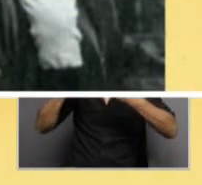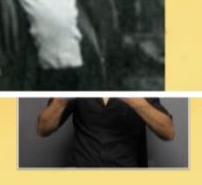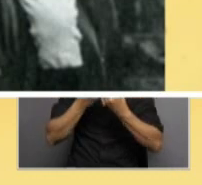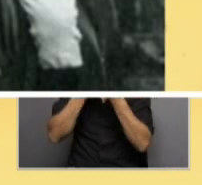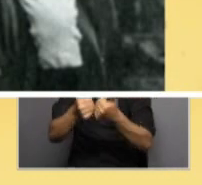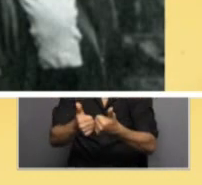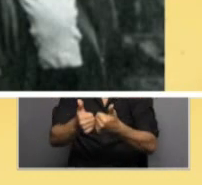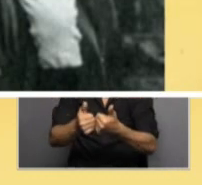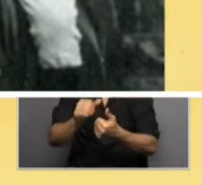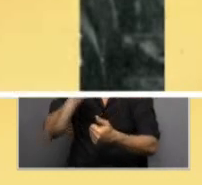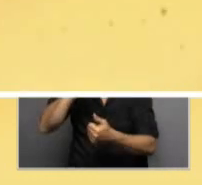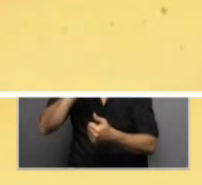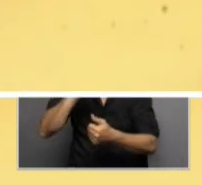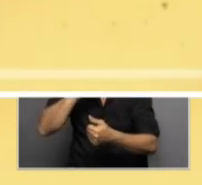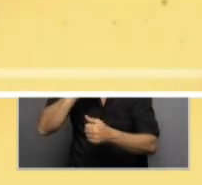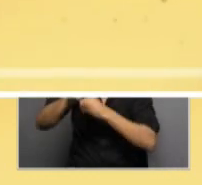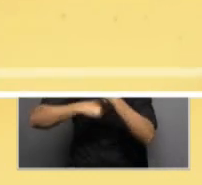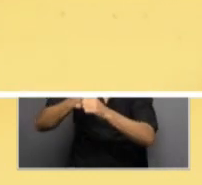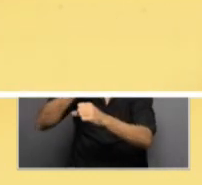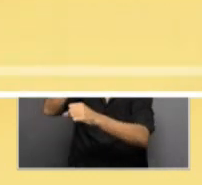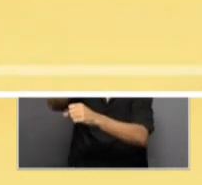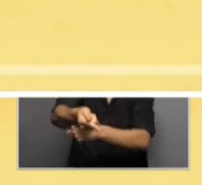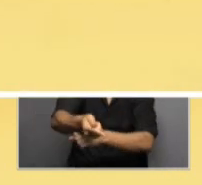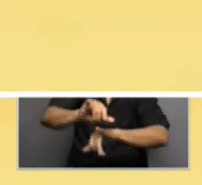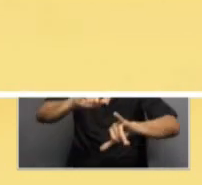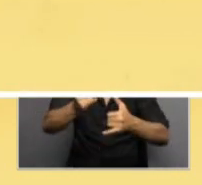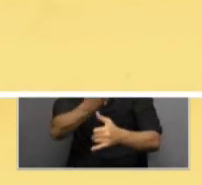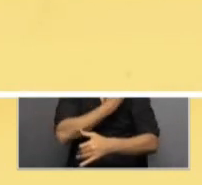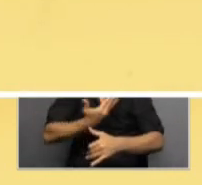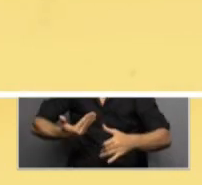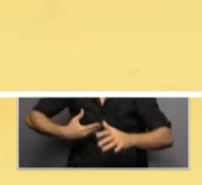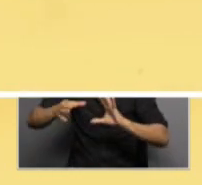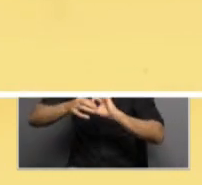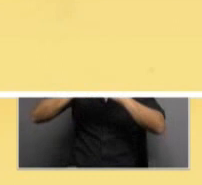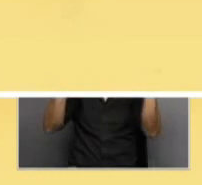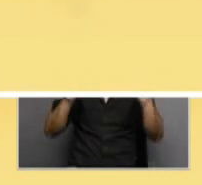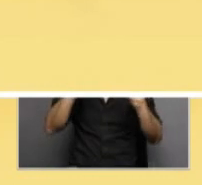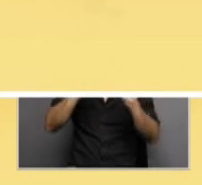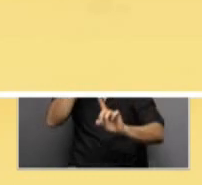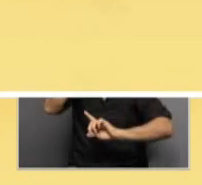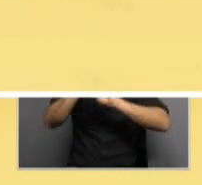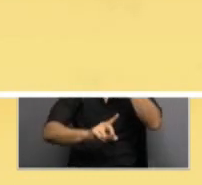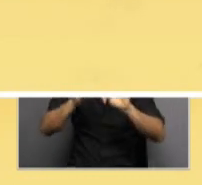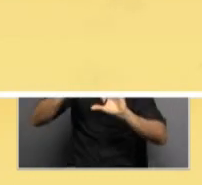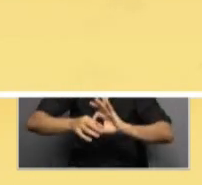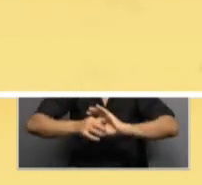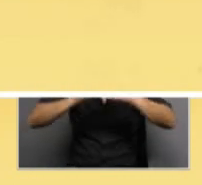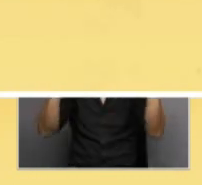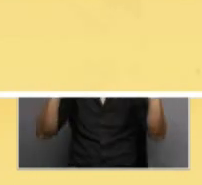en mayo del año siguiente ya instalados del gobierno democrático y la universidad democrática